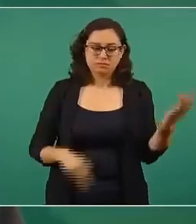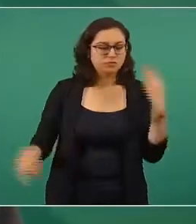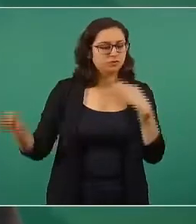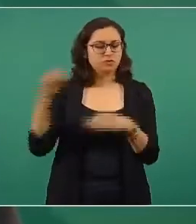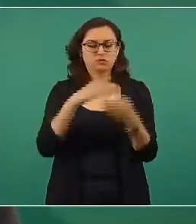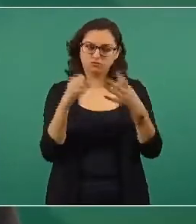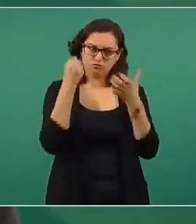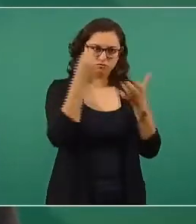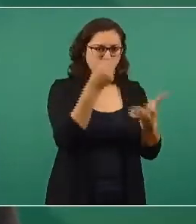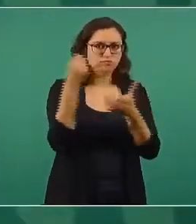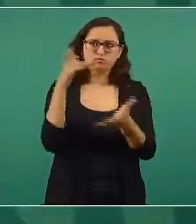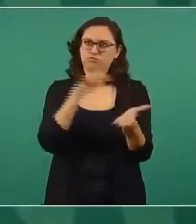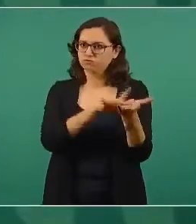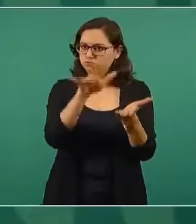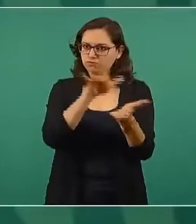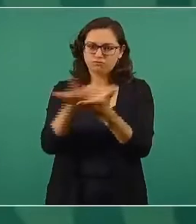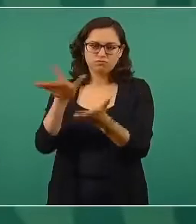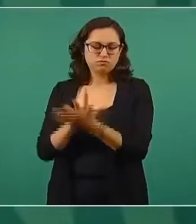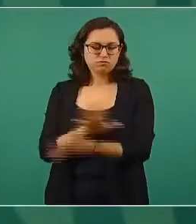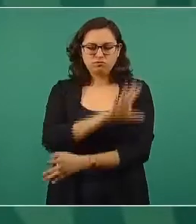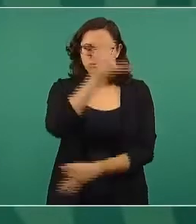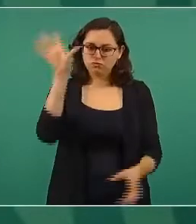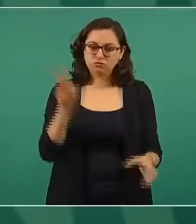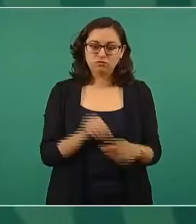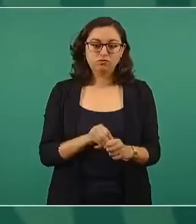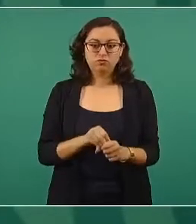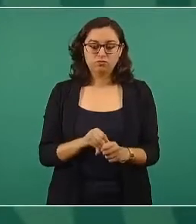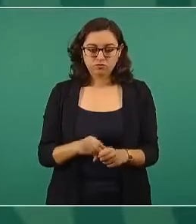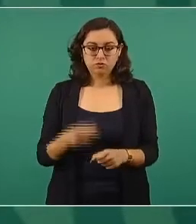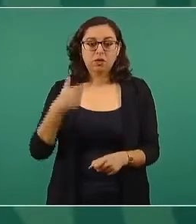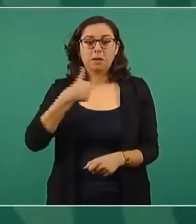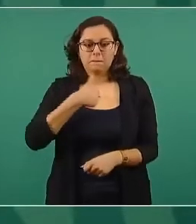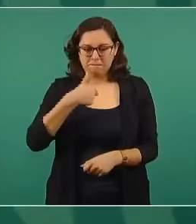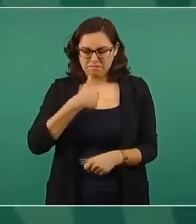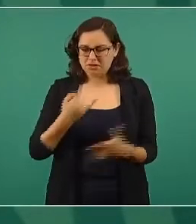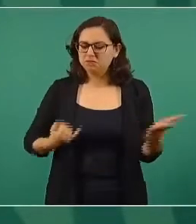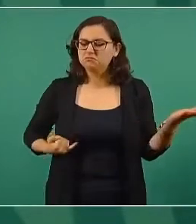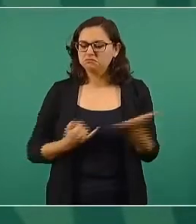todo el apoyo, siempre. Es una convicción.